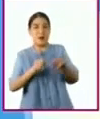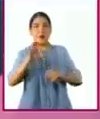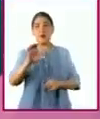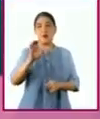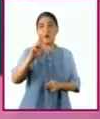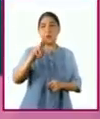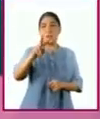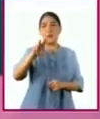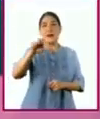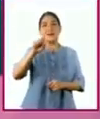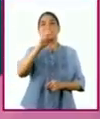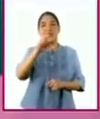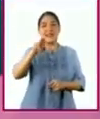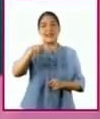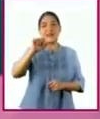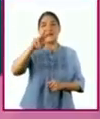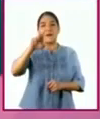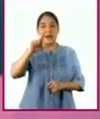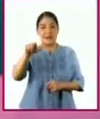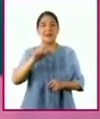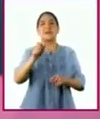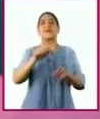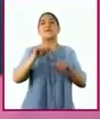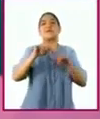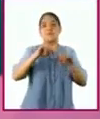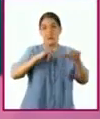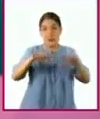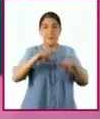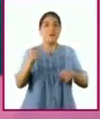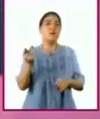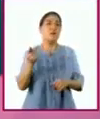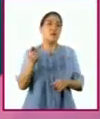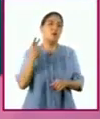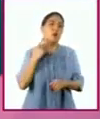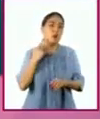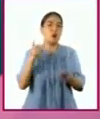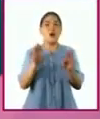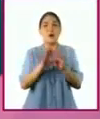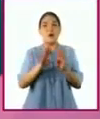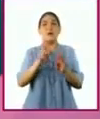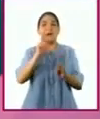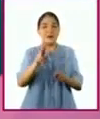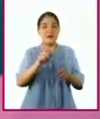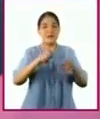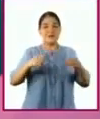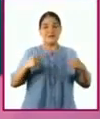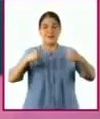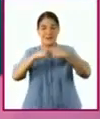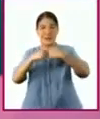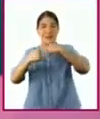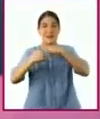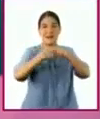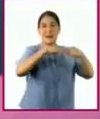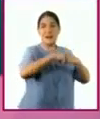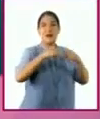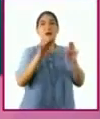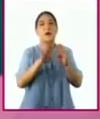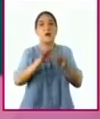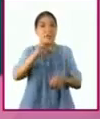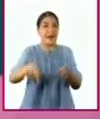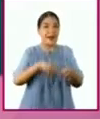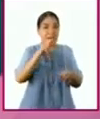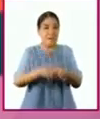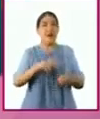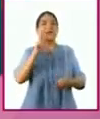nivel. Los mapas políticos, que nos indican los límites y fronteras, ya sean naturales o artificiales. Y